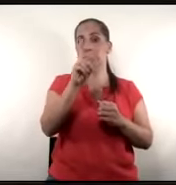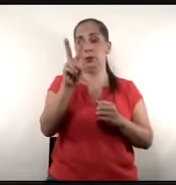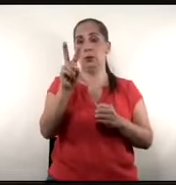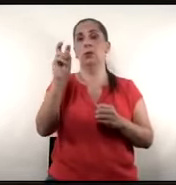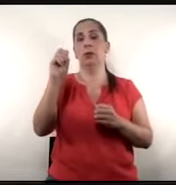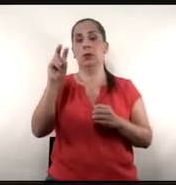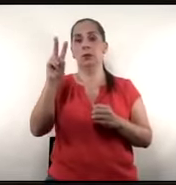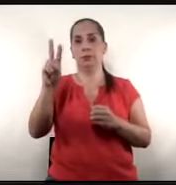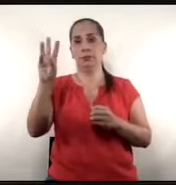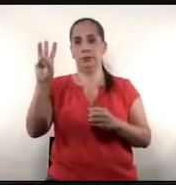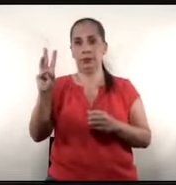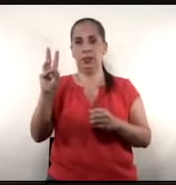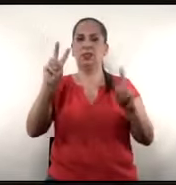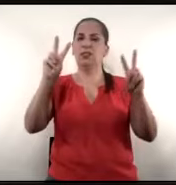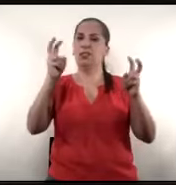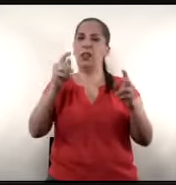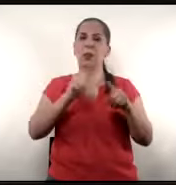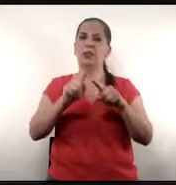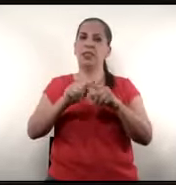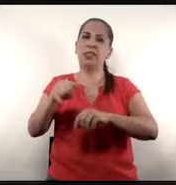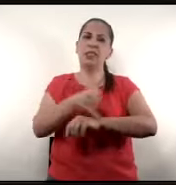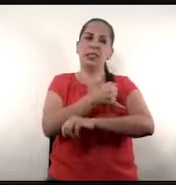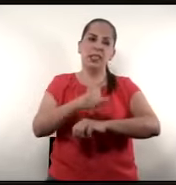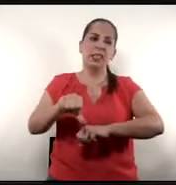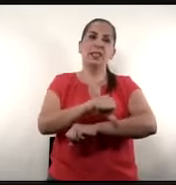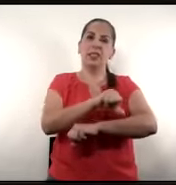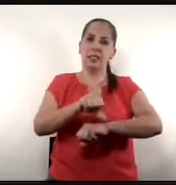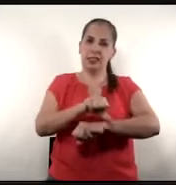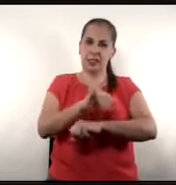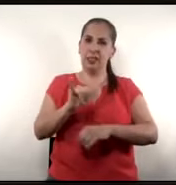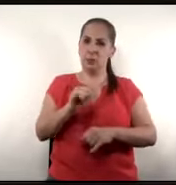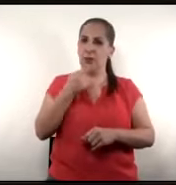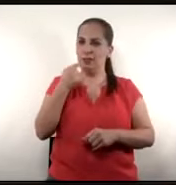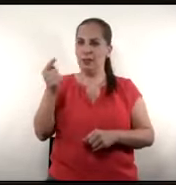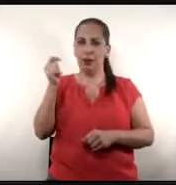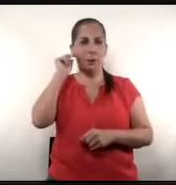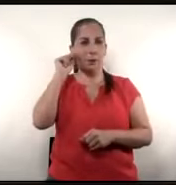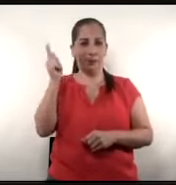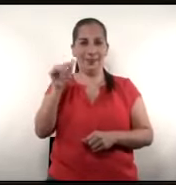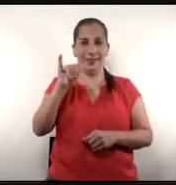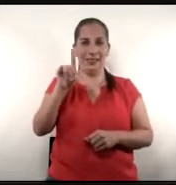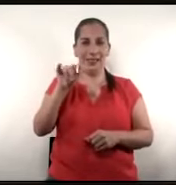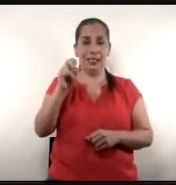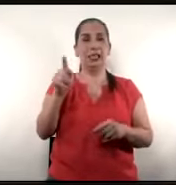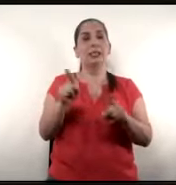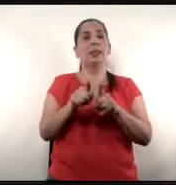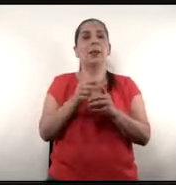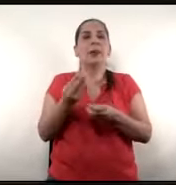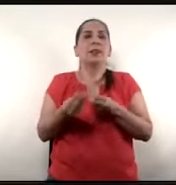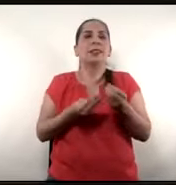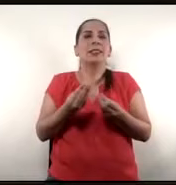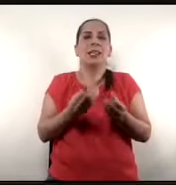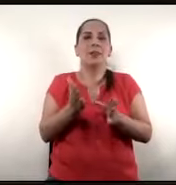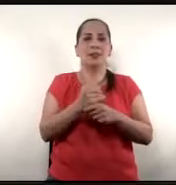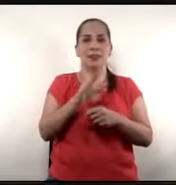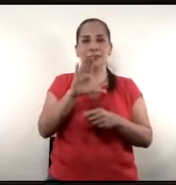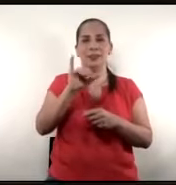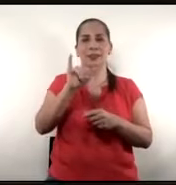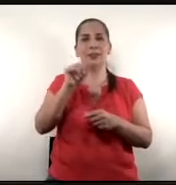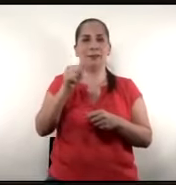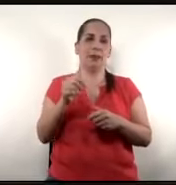2022-2026, donde se abordarán temas relacionados a las ingenierías y la arquitectura, como bien lo mencionó doña Ileana, y sobre todo el quehacer del Colegio Federado